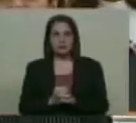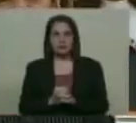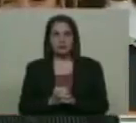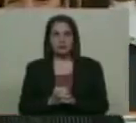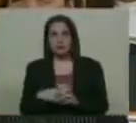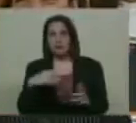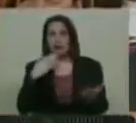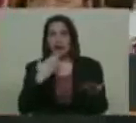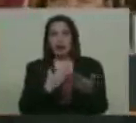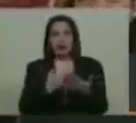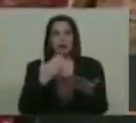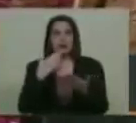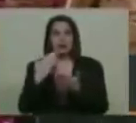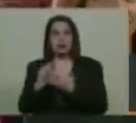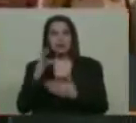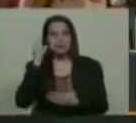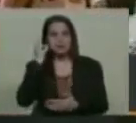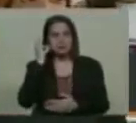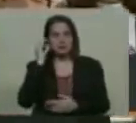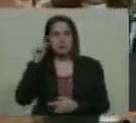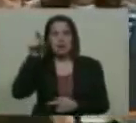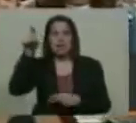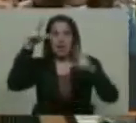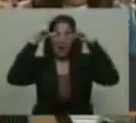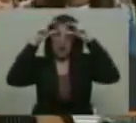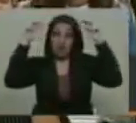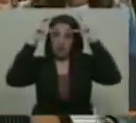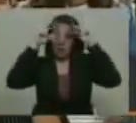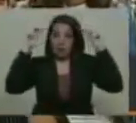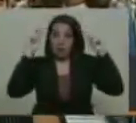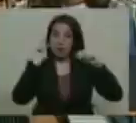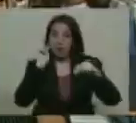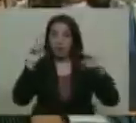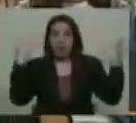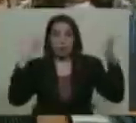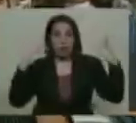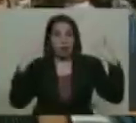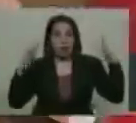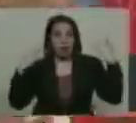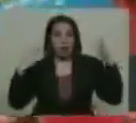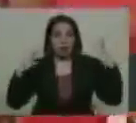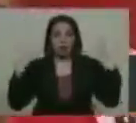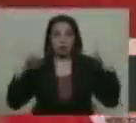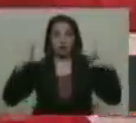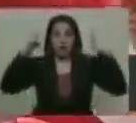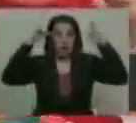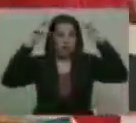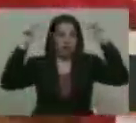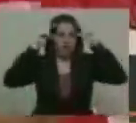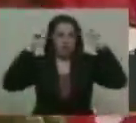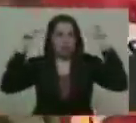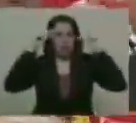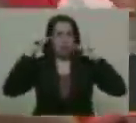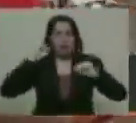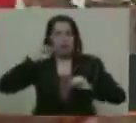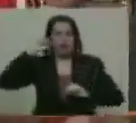gracias. Allá están las enfermeras, ¿vale? Vamos a darle su aplauso, ¡que vivan las enfermeras!